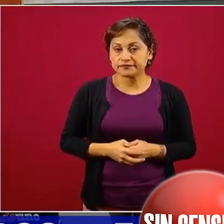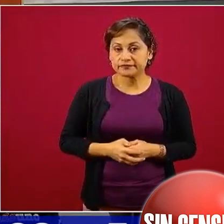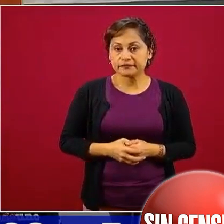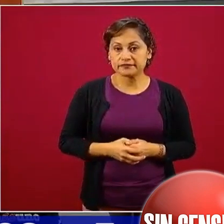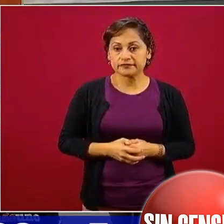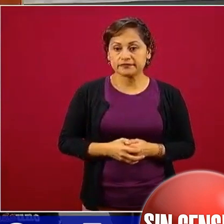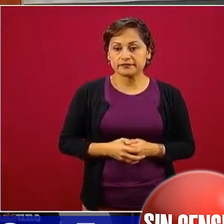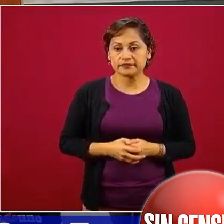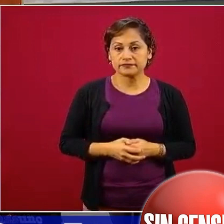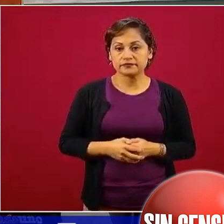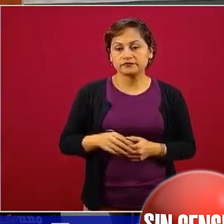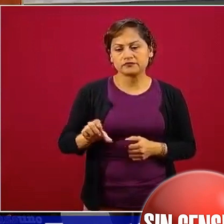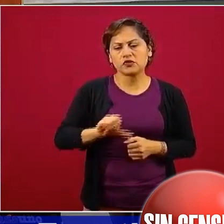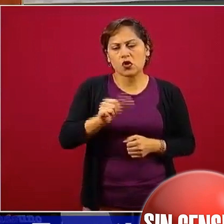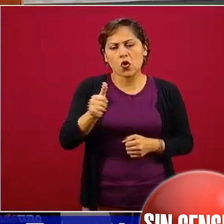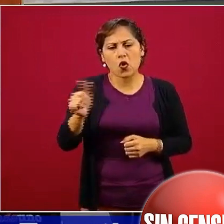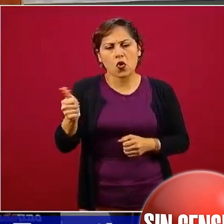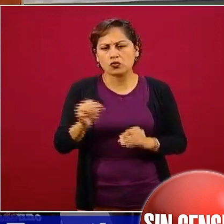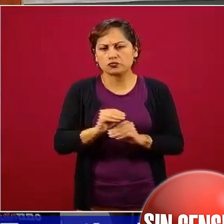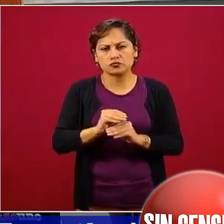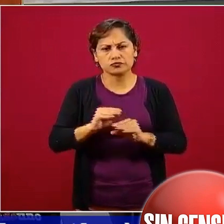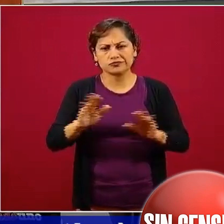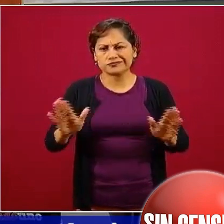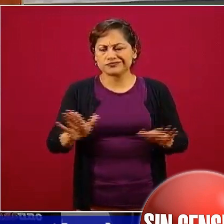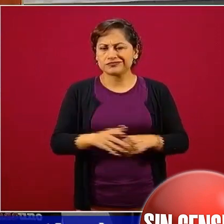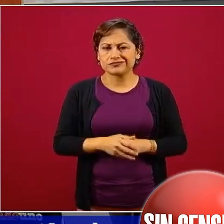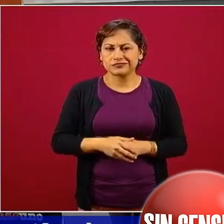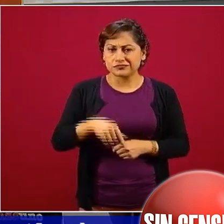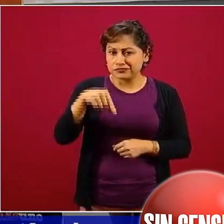que han habido otros, desde luego, desde que